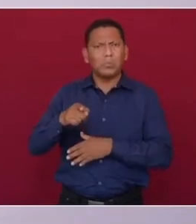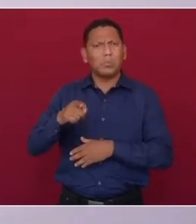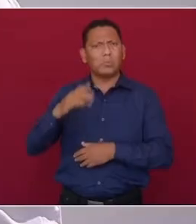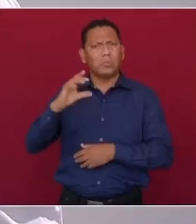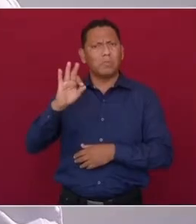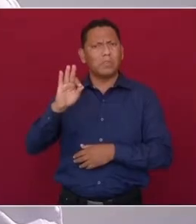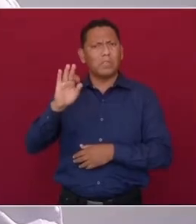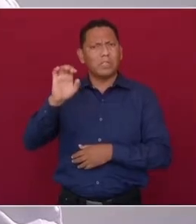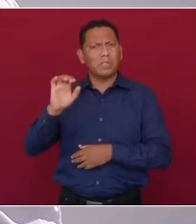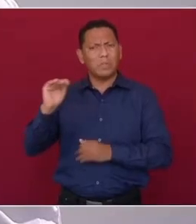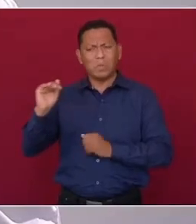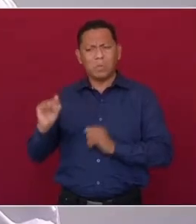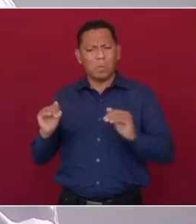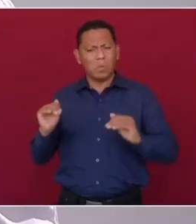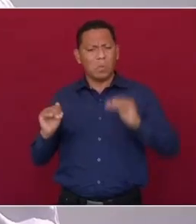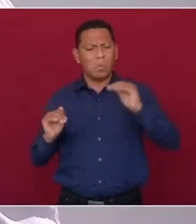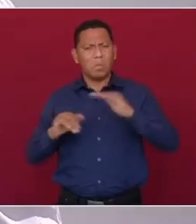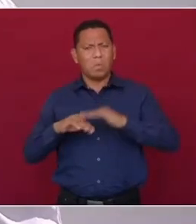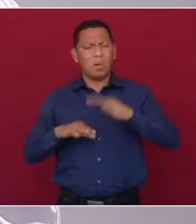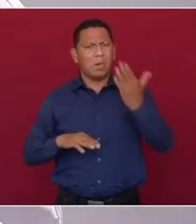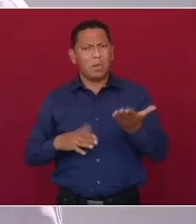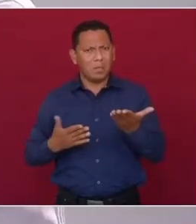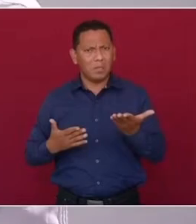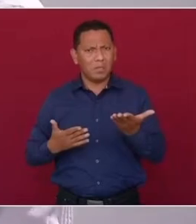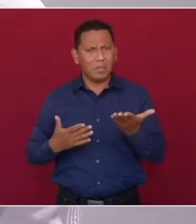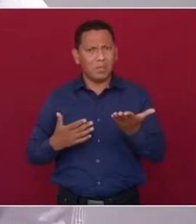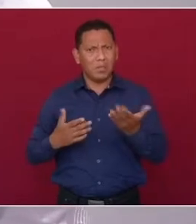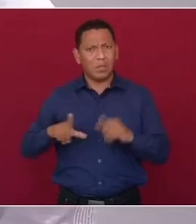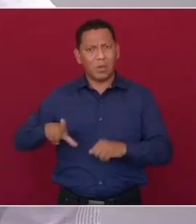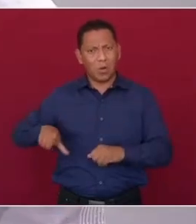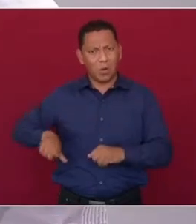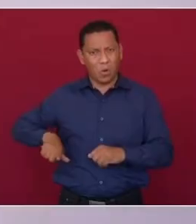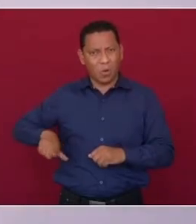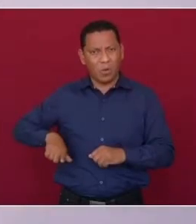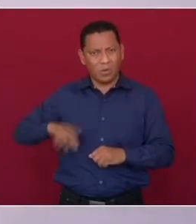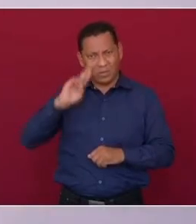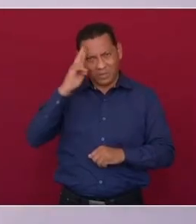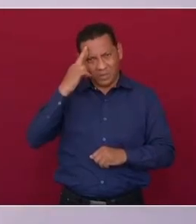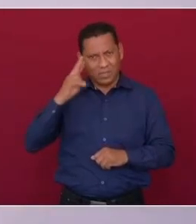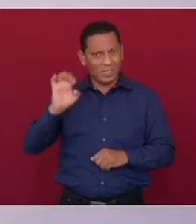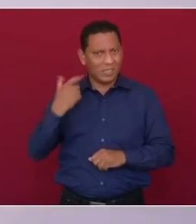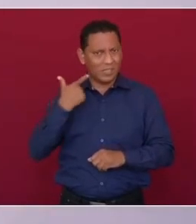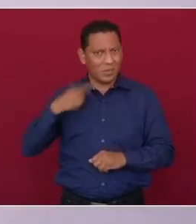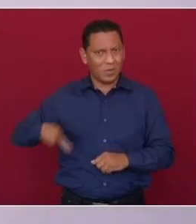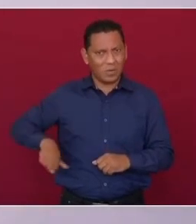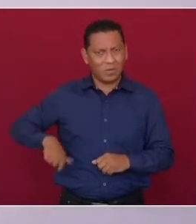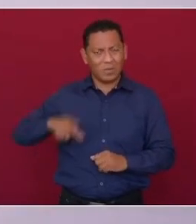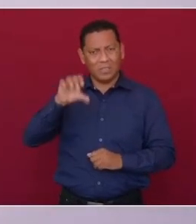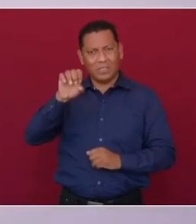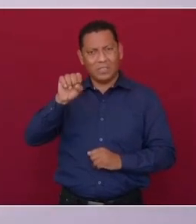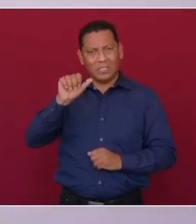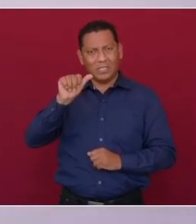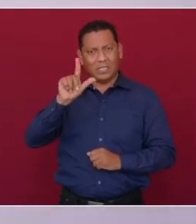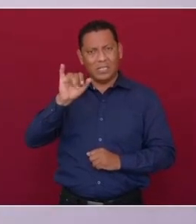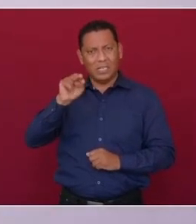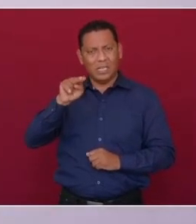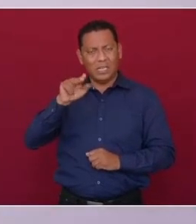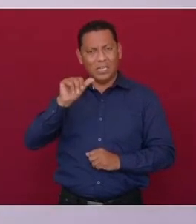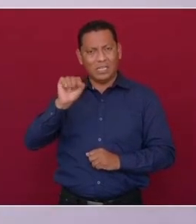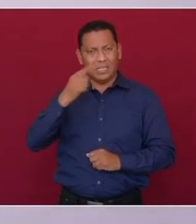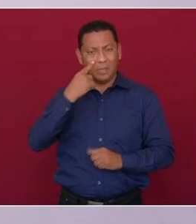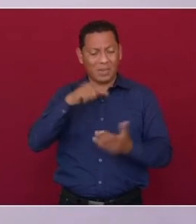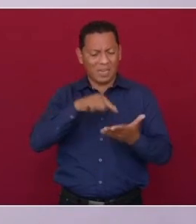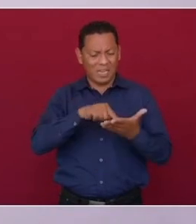Electricidad. Desde el gobierno de Salinas se dio preferencia en las reformas a